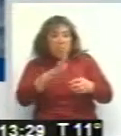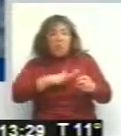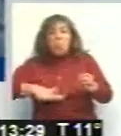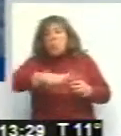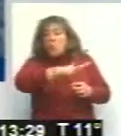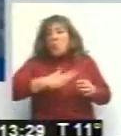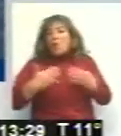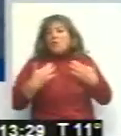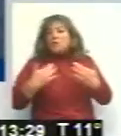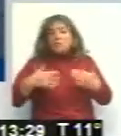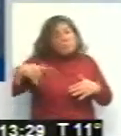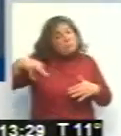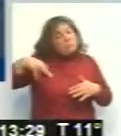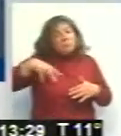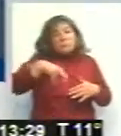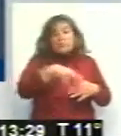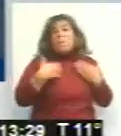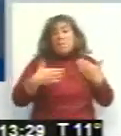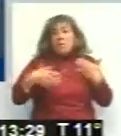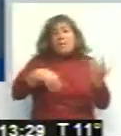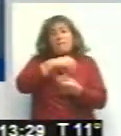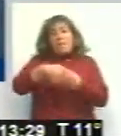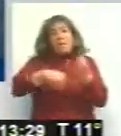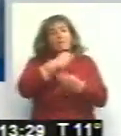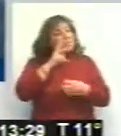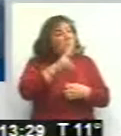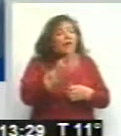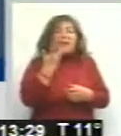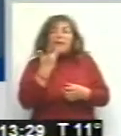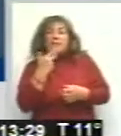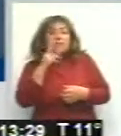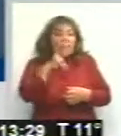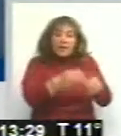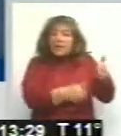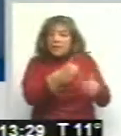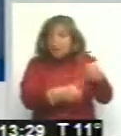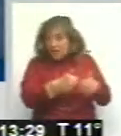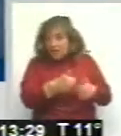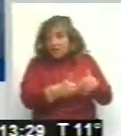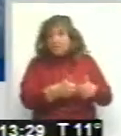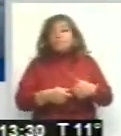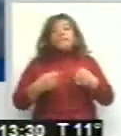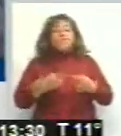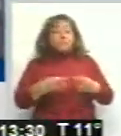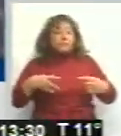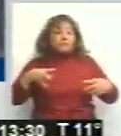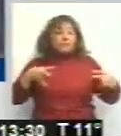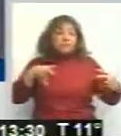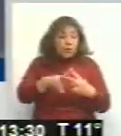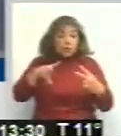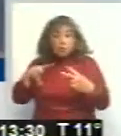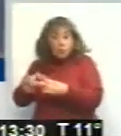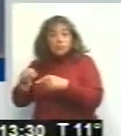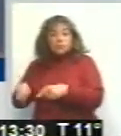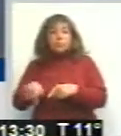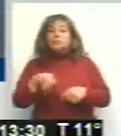donde se puede ir prácticamente hasta con la familia, inclusive a disfrutar de dicho campeonato. Los encuentros, o este encuentro,